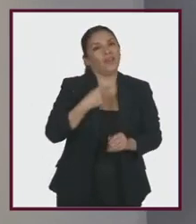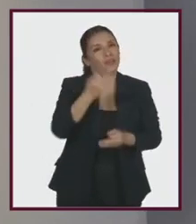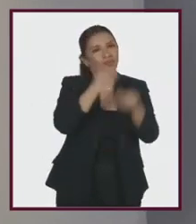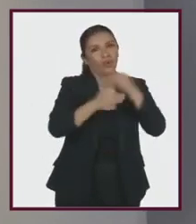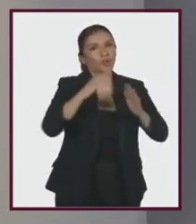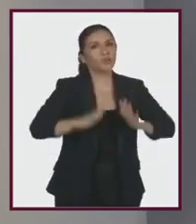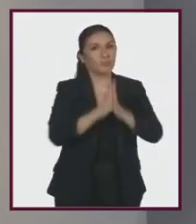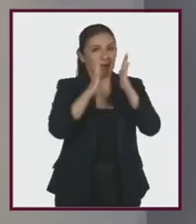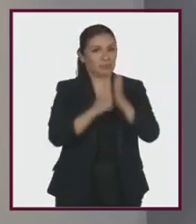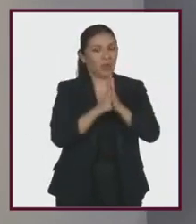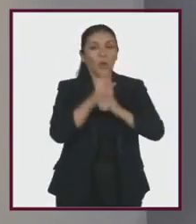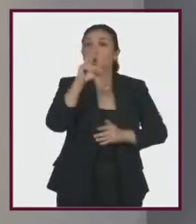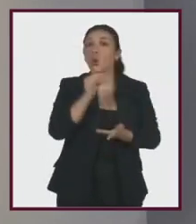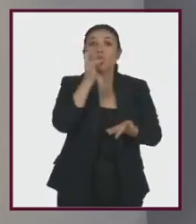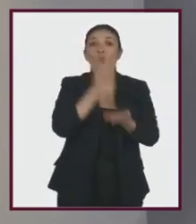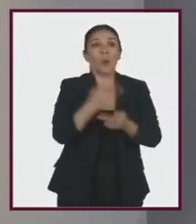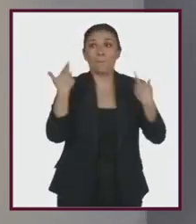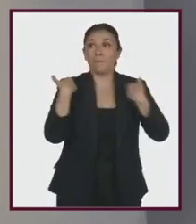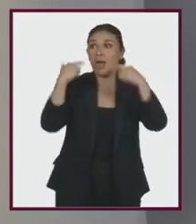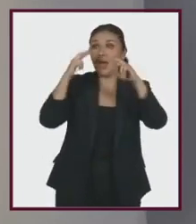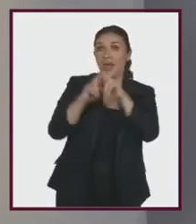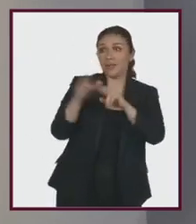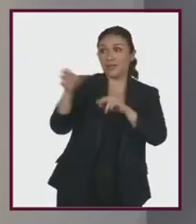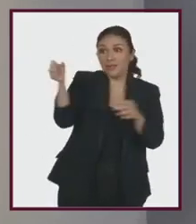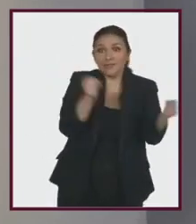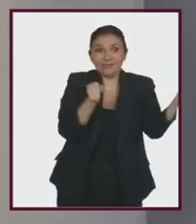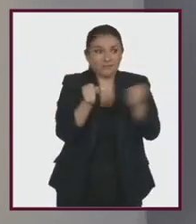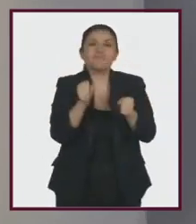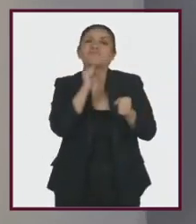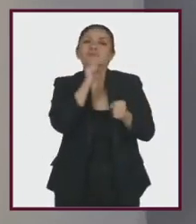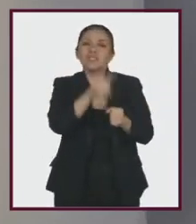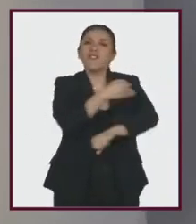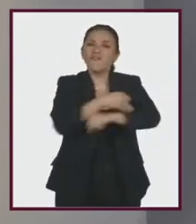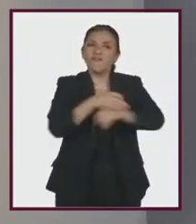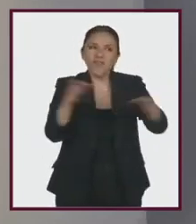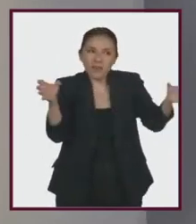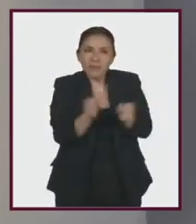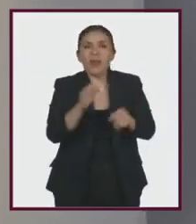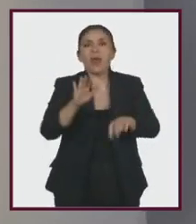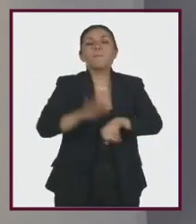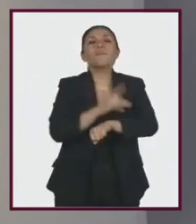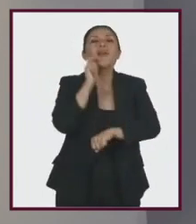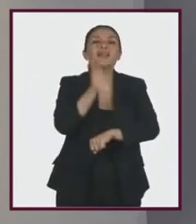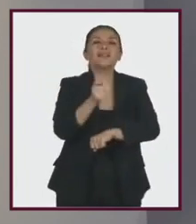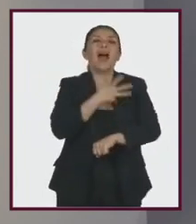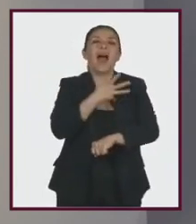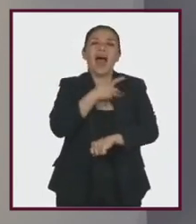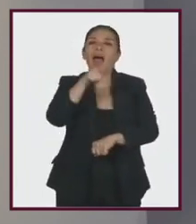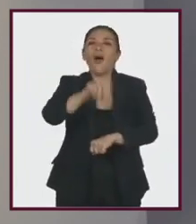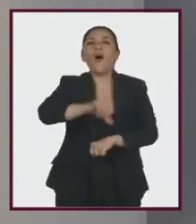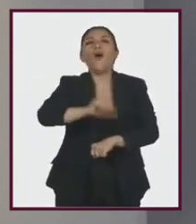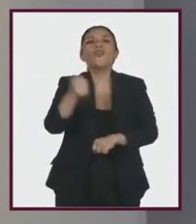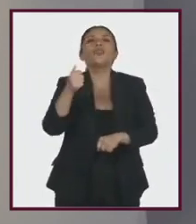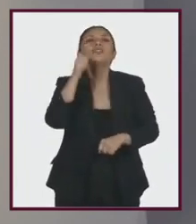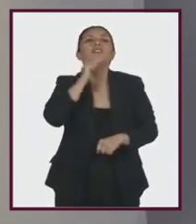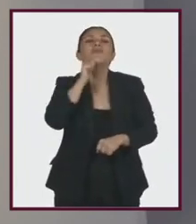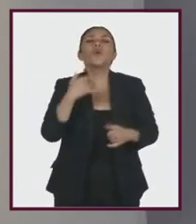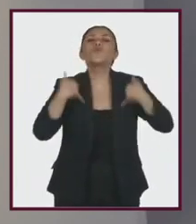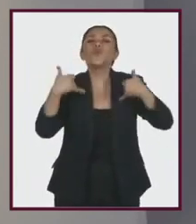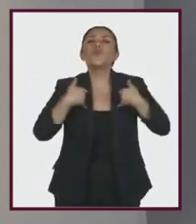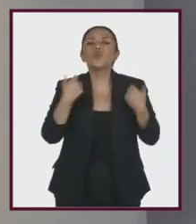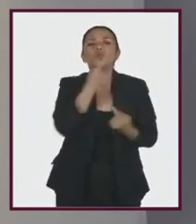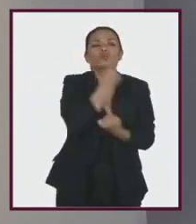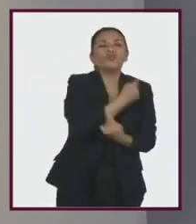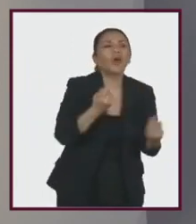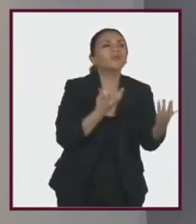no solo a los docentes, sino a la familia también, porque ahí pasan la otra parte del día los jóvenes y las